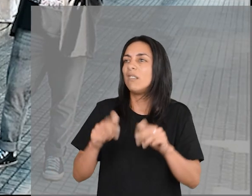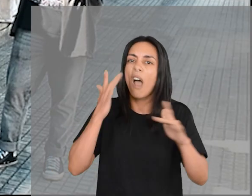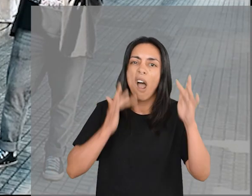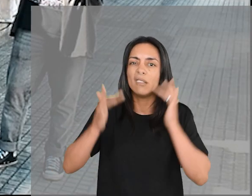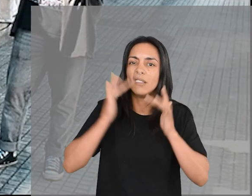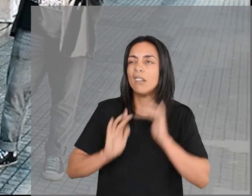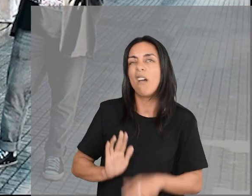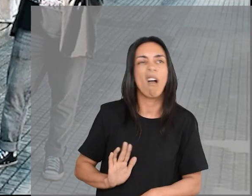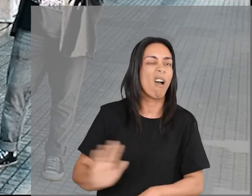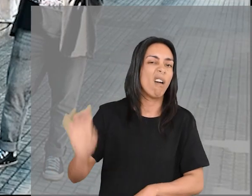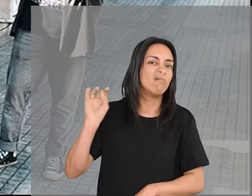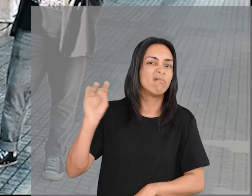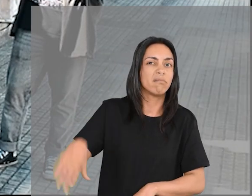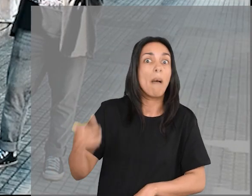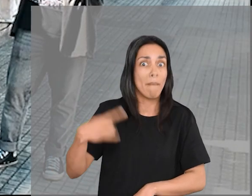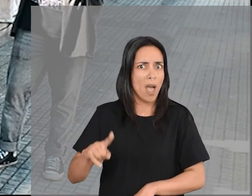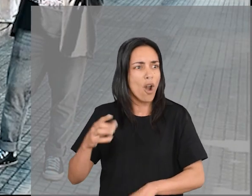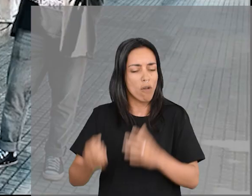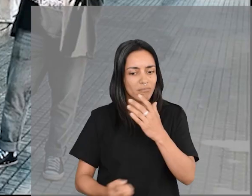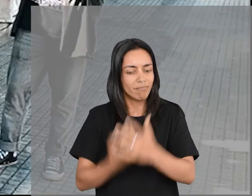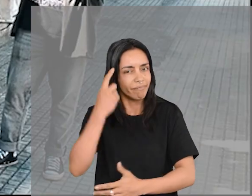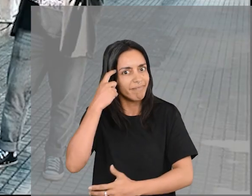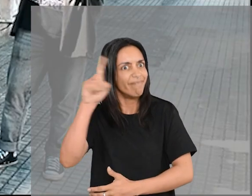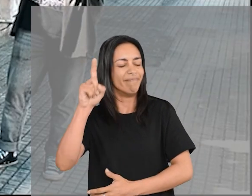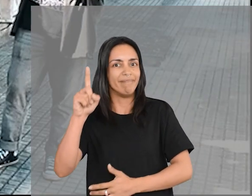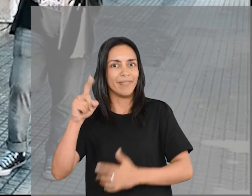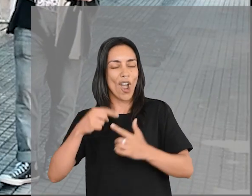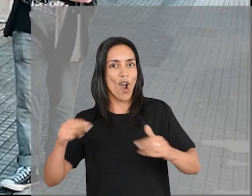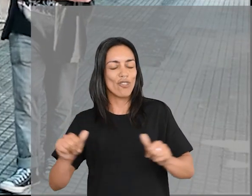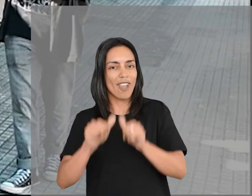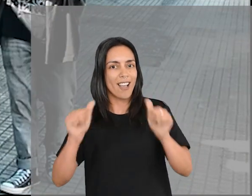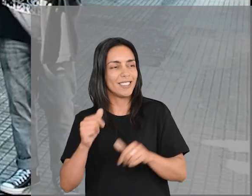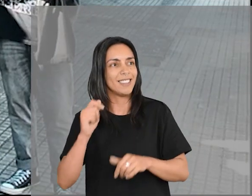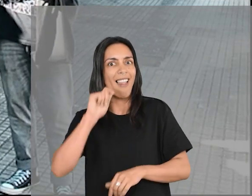artístico porque de artístico salen estas cosas preciosas, que ellos las hacen de corazón.